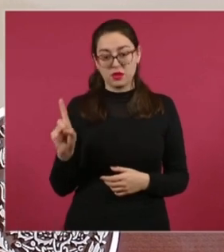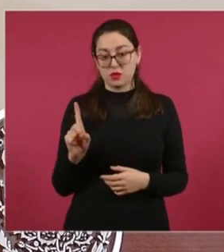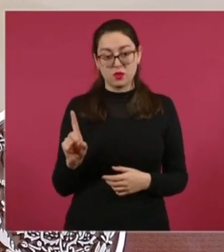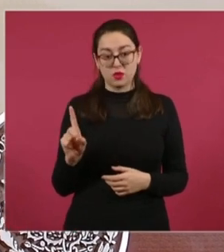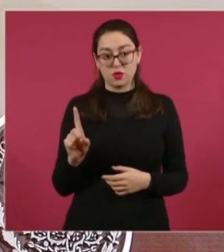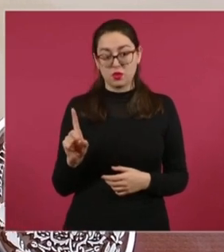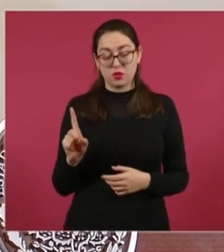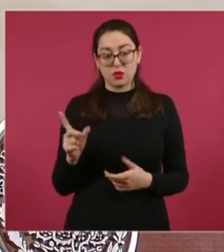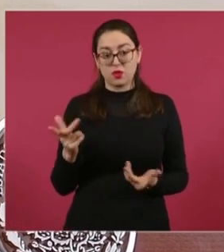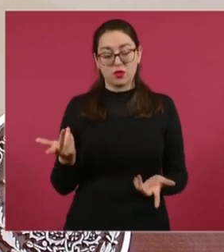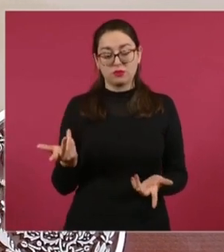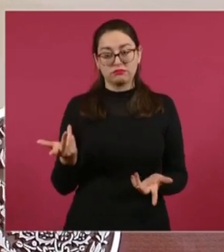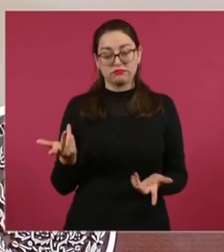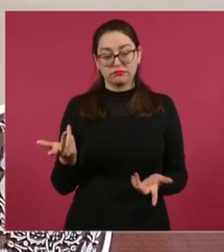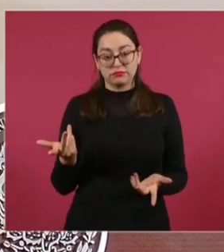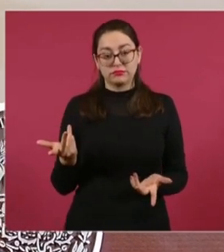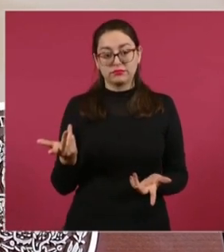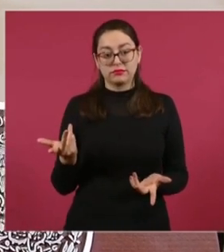o el lunes,